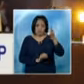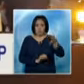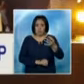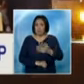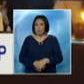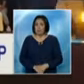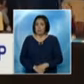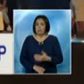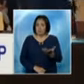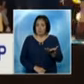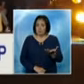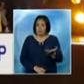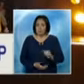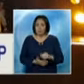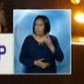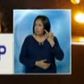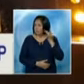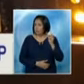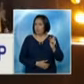Yeah. Validista, sonido.